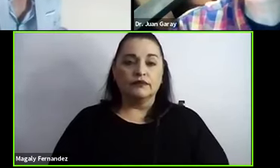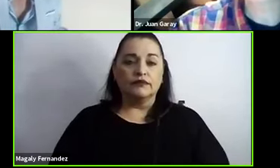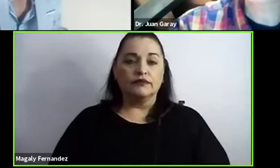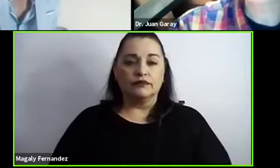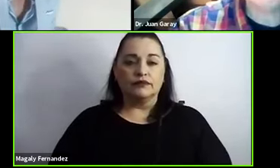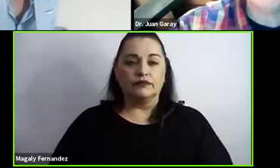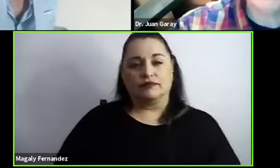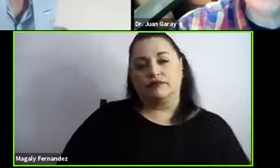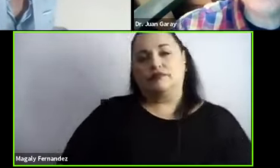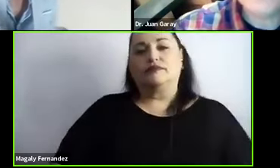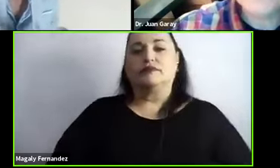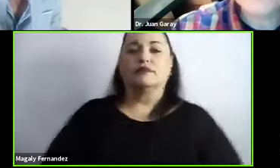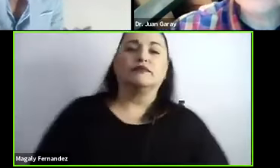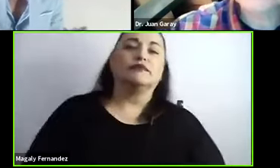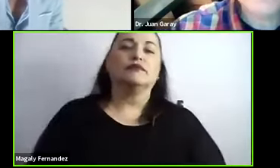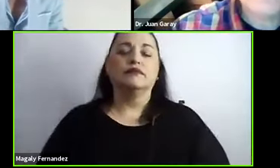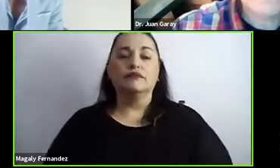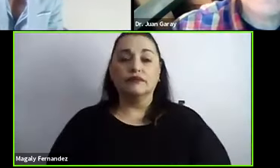¿Qué será?